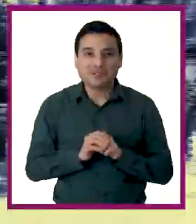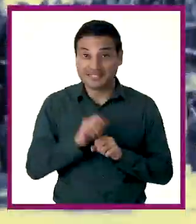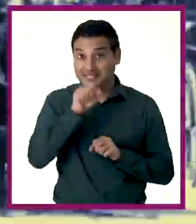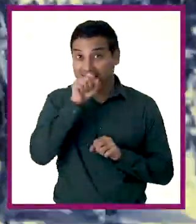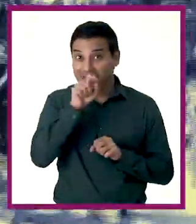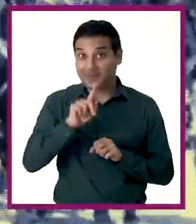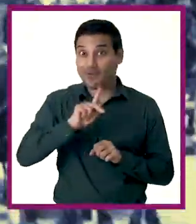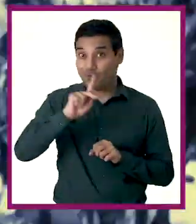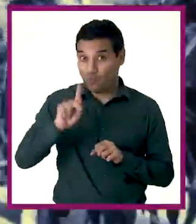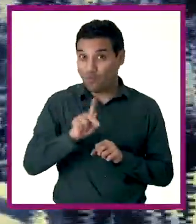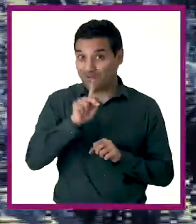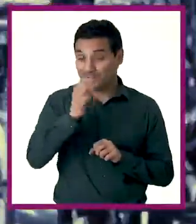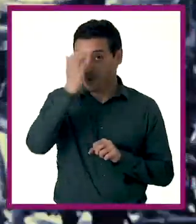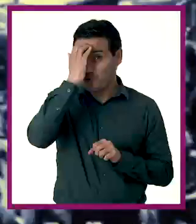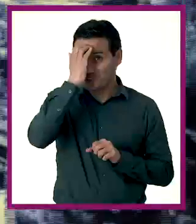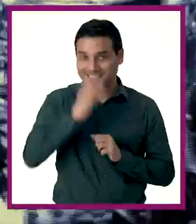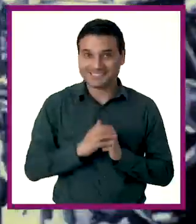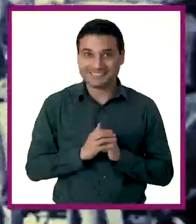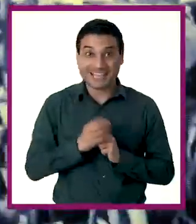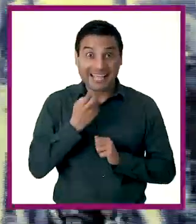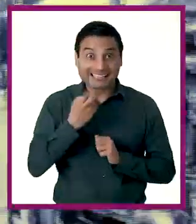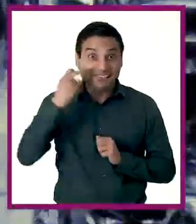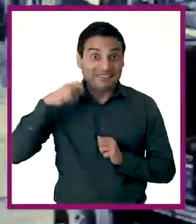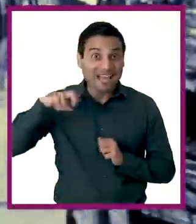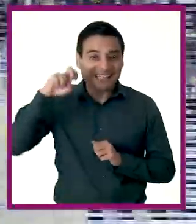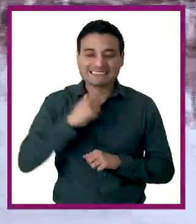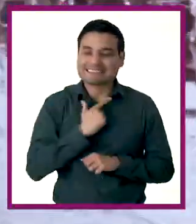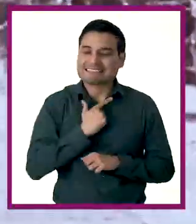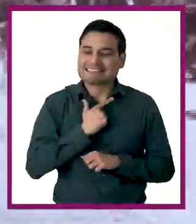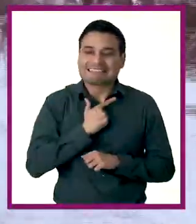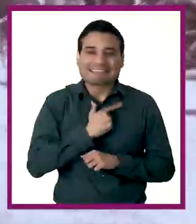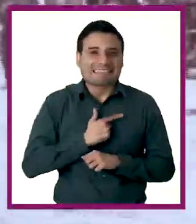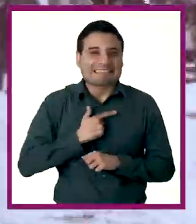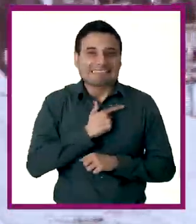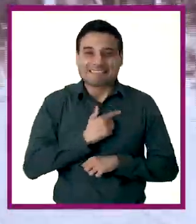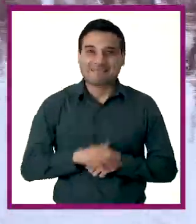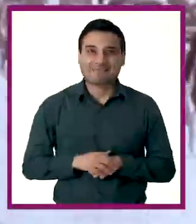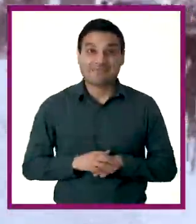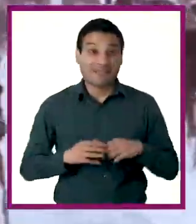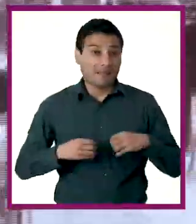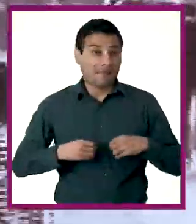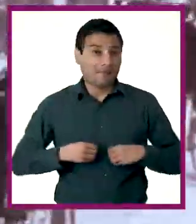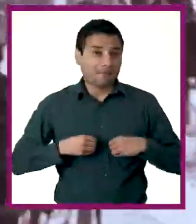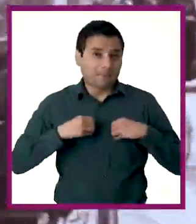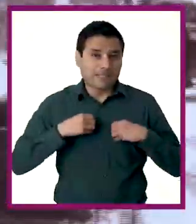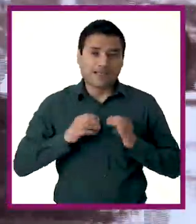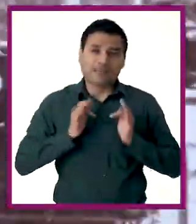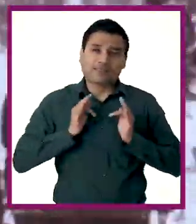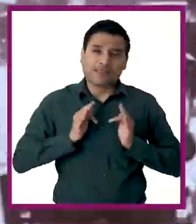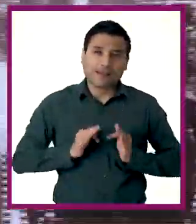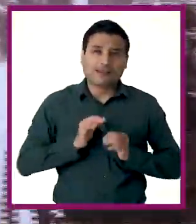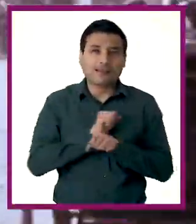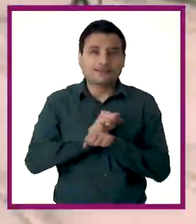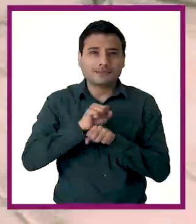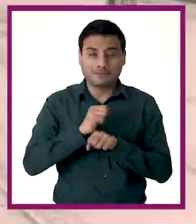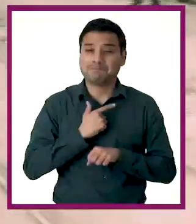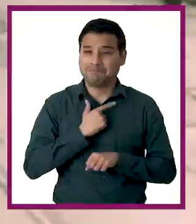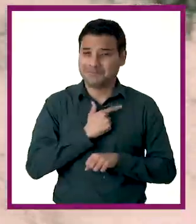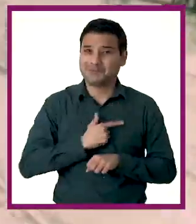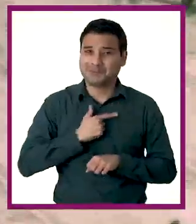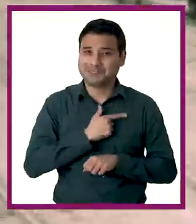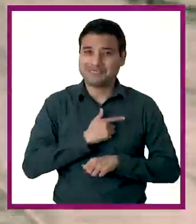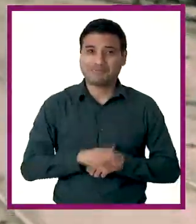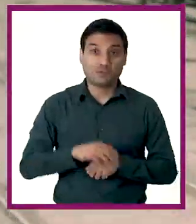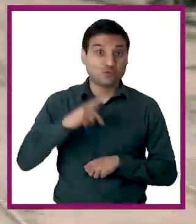pero también de pequeños pueblos. Me entusiasma este viaje. Me gusta la vida aparentemente relajada y sencilla de